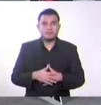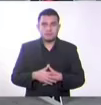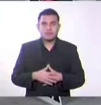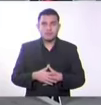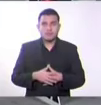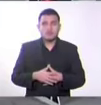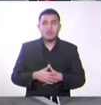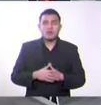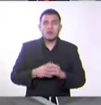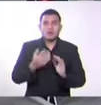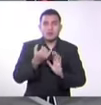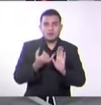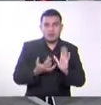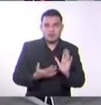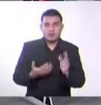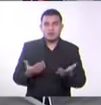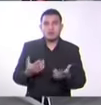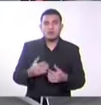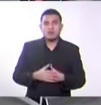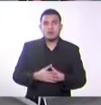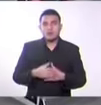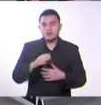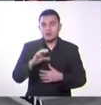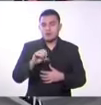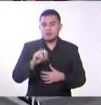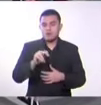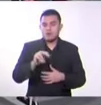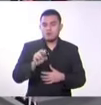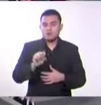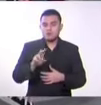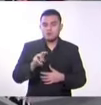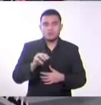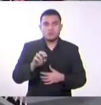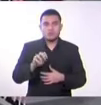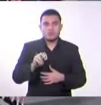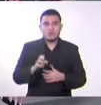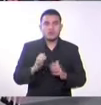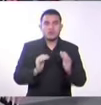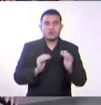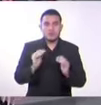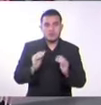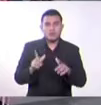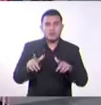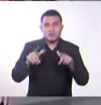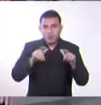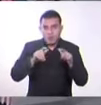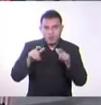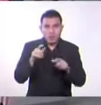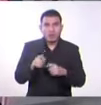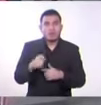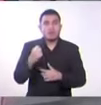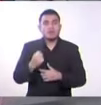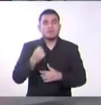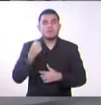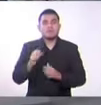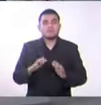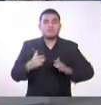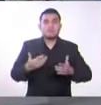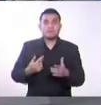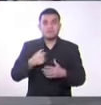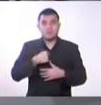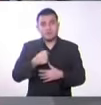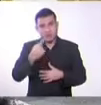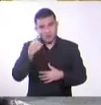también, porque tiene que ver con la edad. Ay, mira, eso es importante porque yo he visto que a